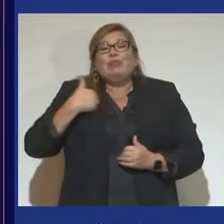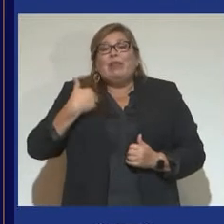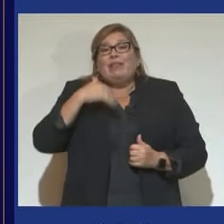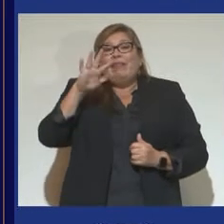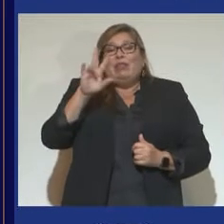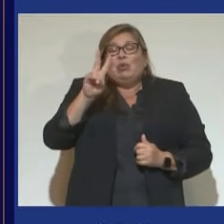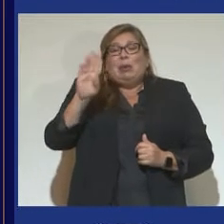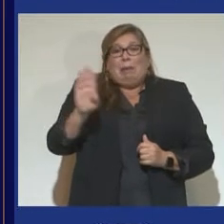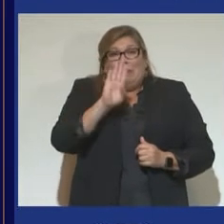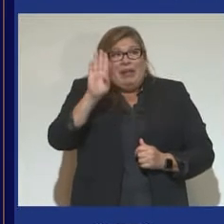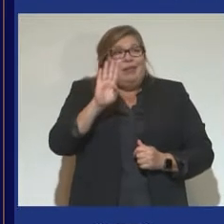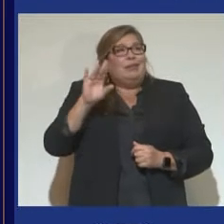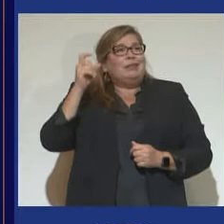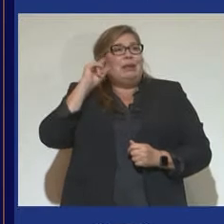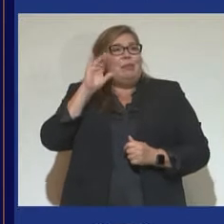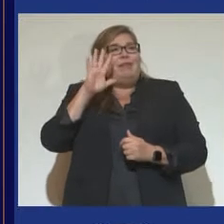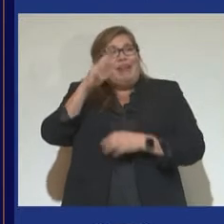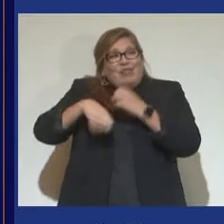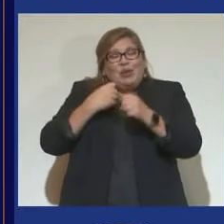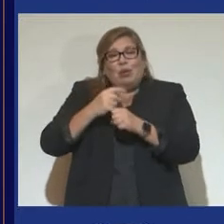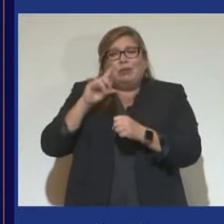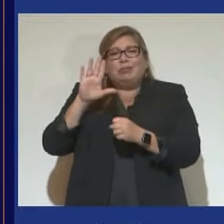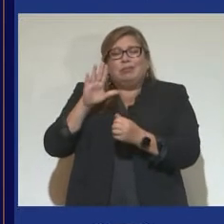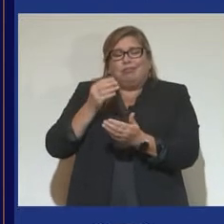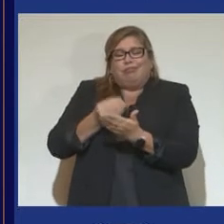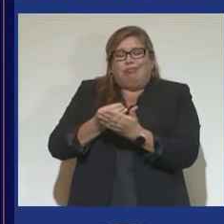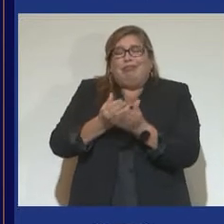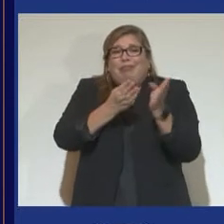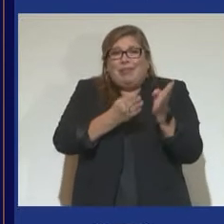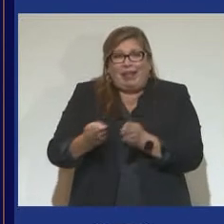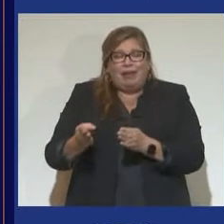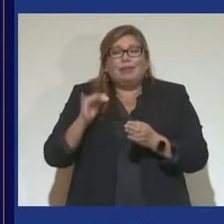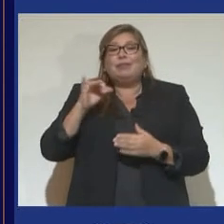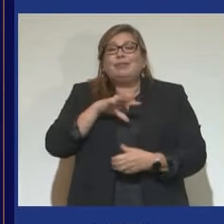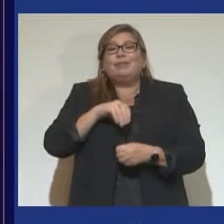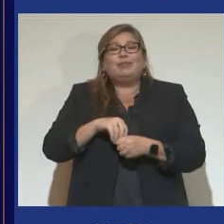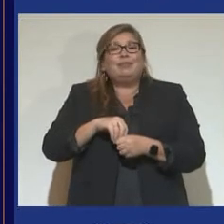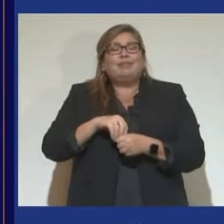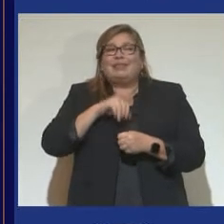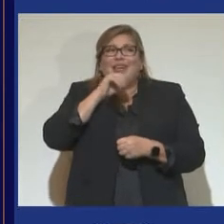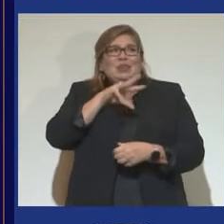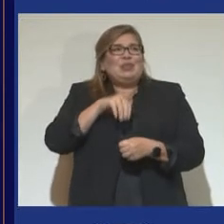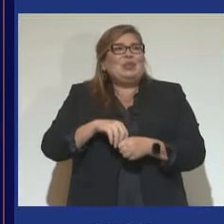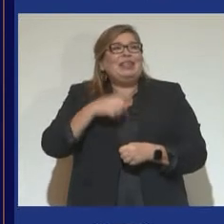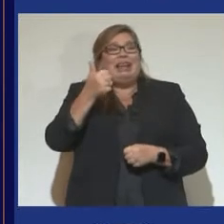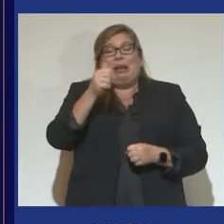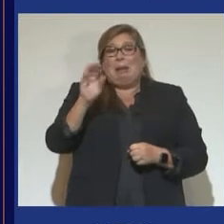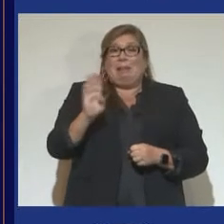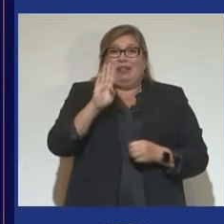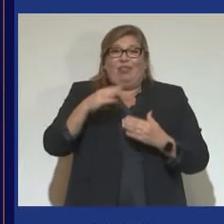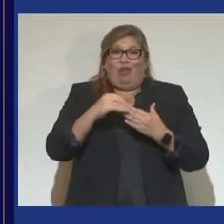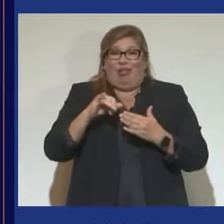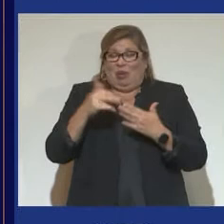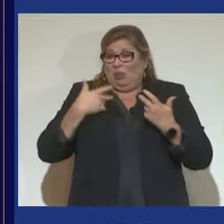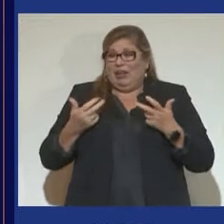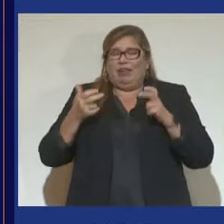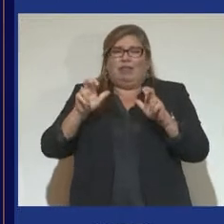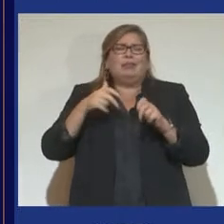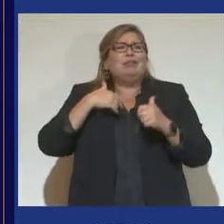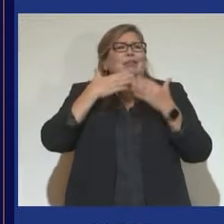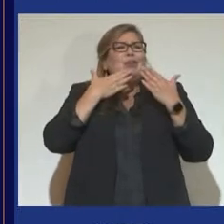recordarles los 52 mil millones de dólares de plan de capital de 5 años estamos invirtiendo y gracias a los